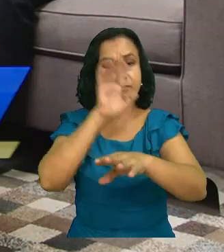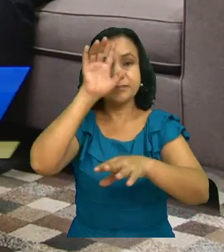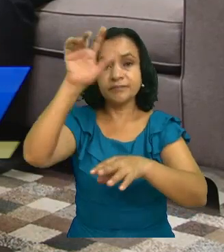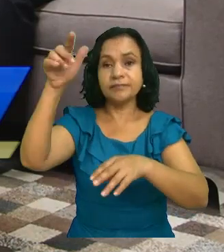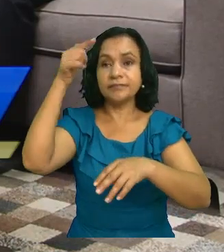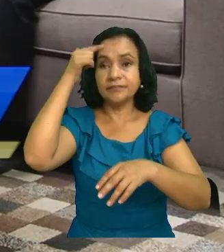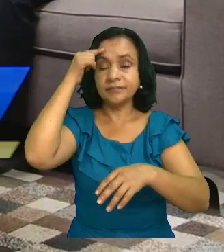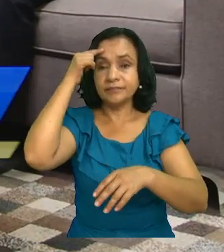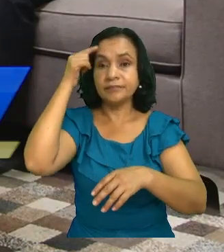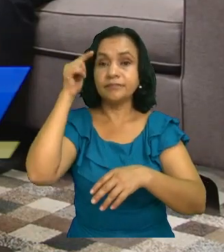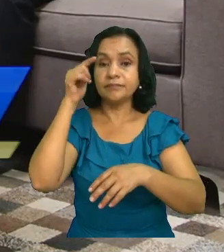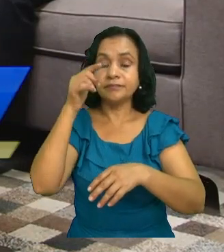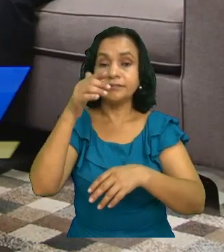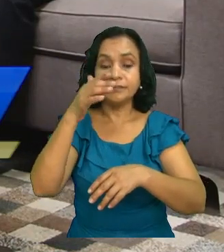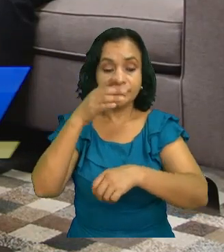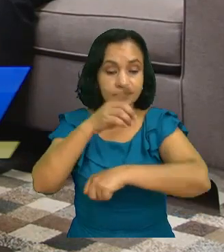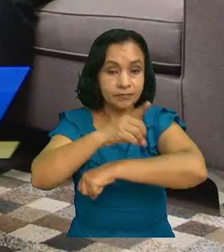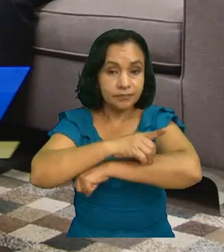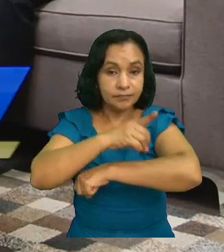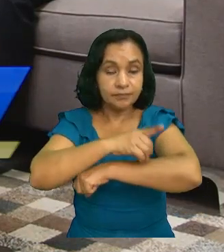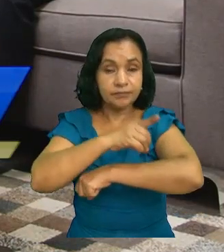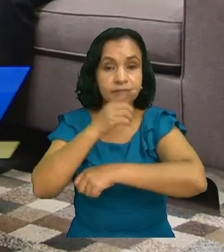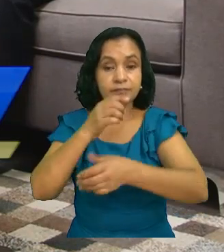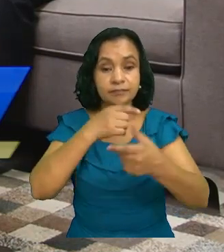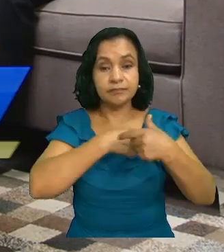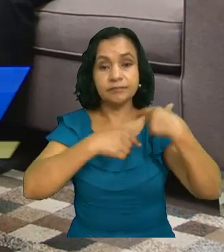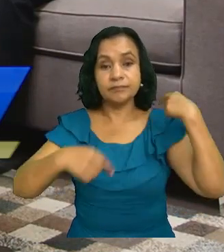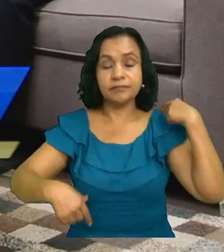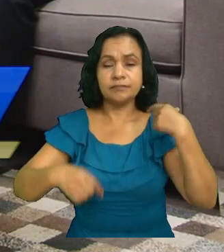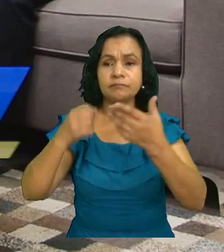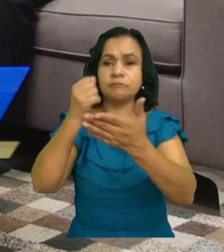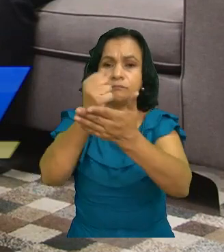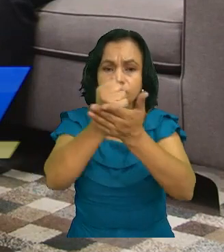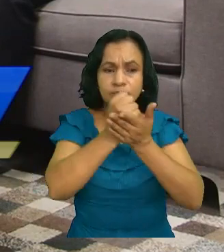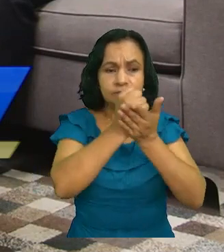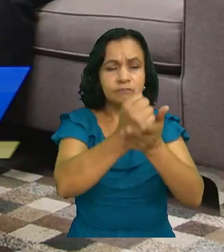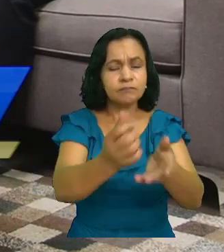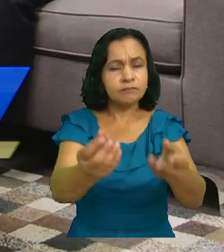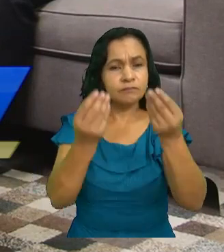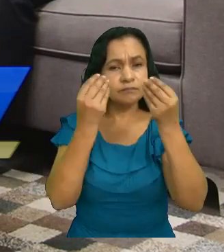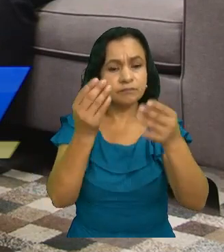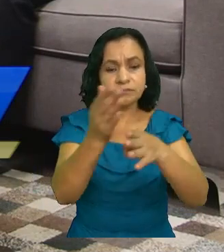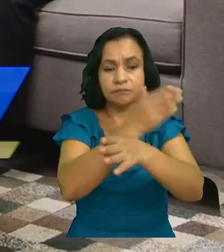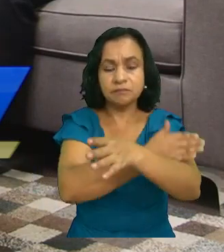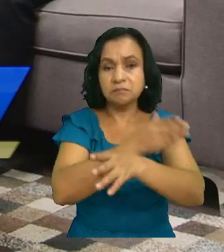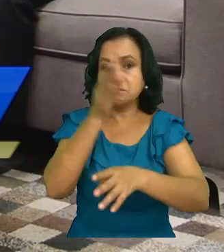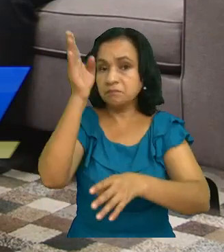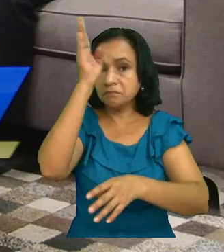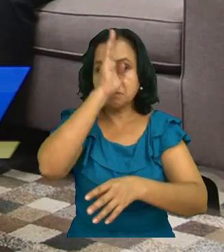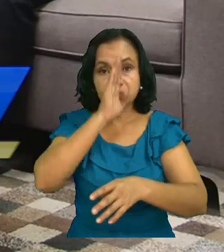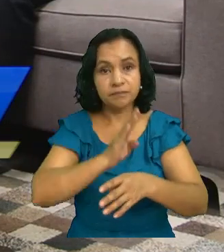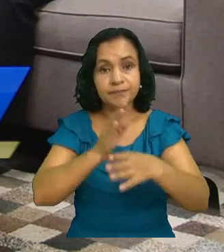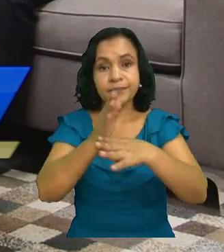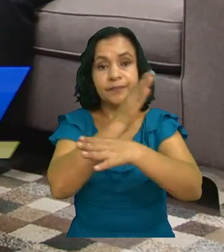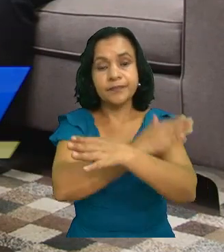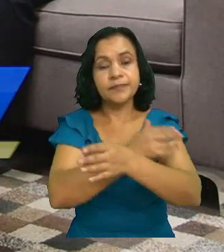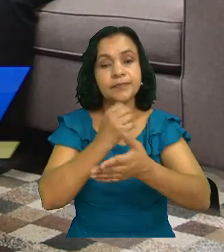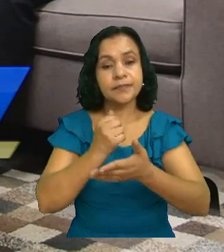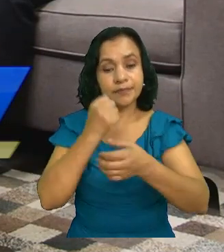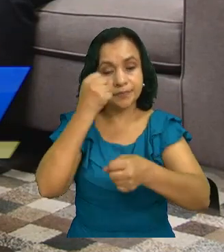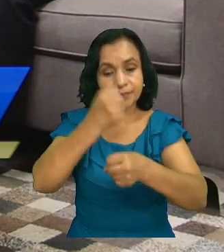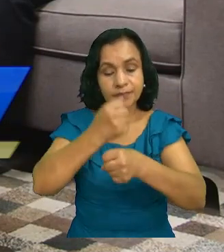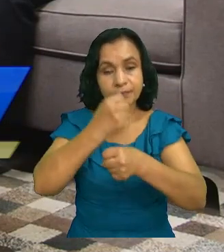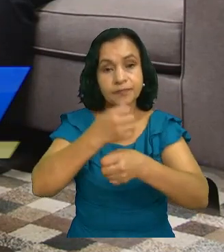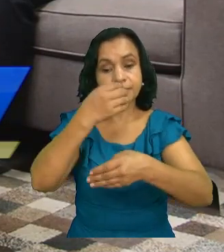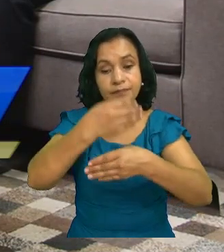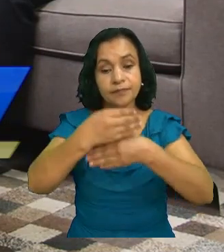presidente Daniel lo está haciendo como nunca antes en la historia, llegando con estas obras de progreso